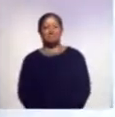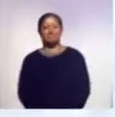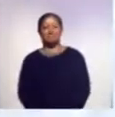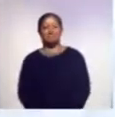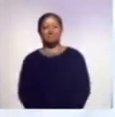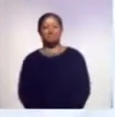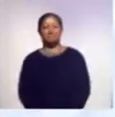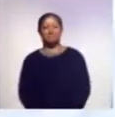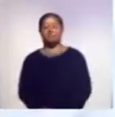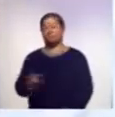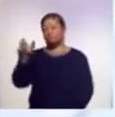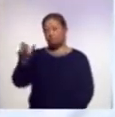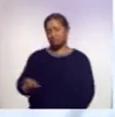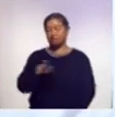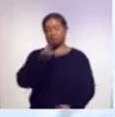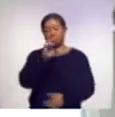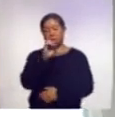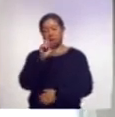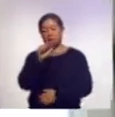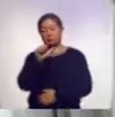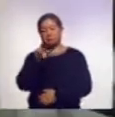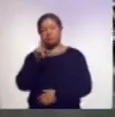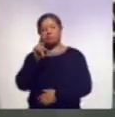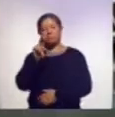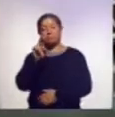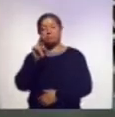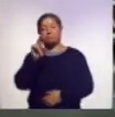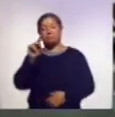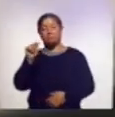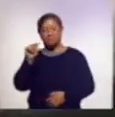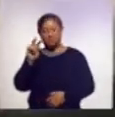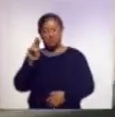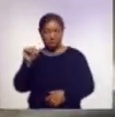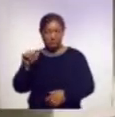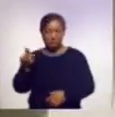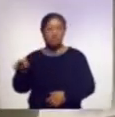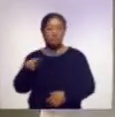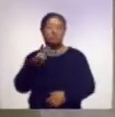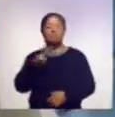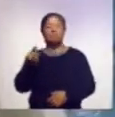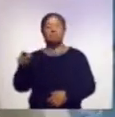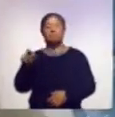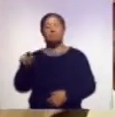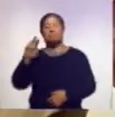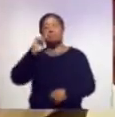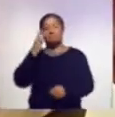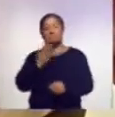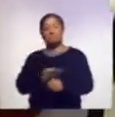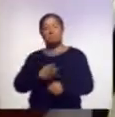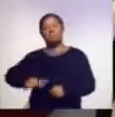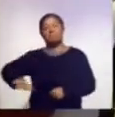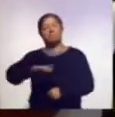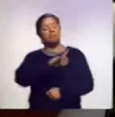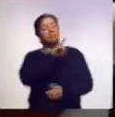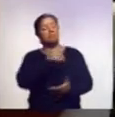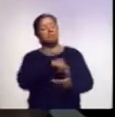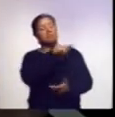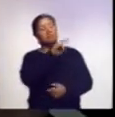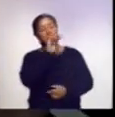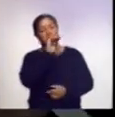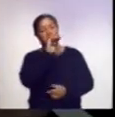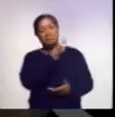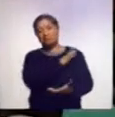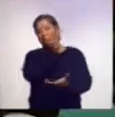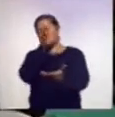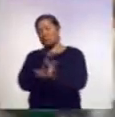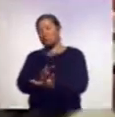Ella es Rosaura del Valle, encargada de la clínica de lactancia del Hospital de la Mujer, lugar al que las madres acuden a recibir pláticas sobre